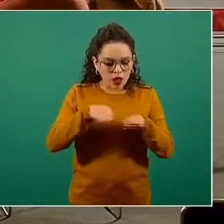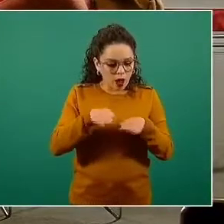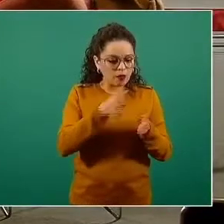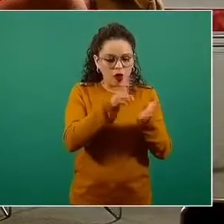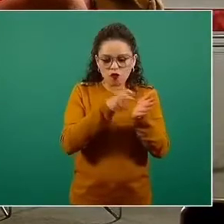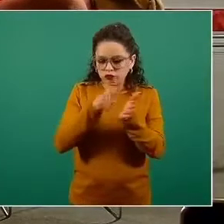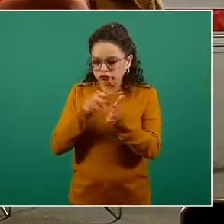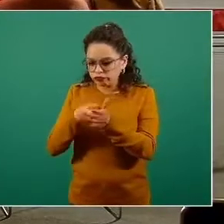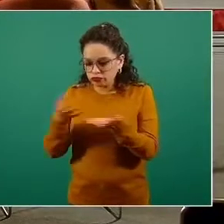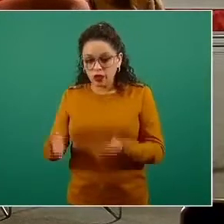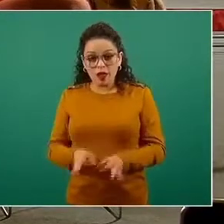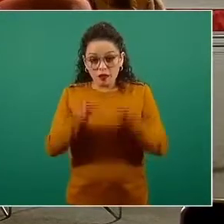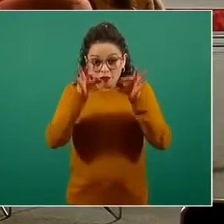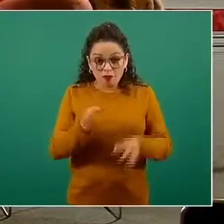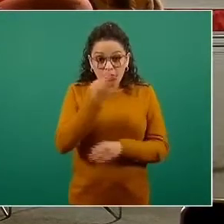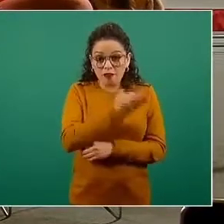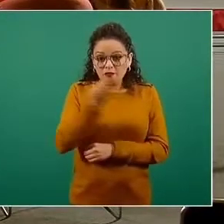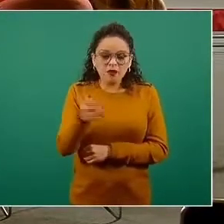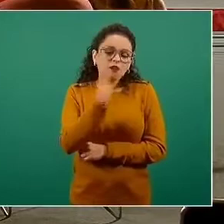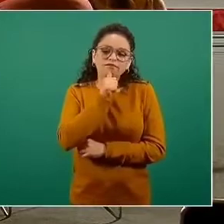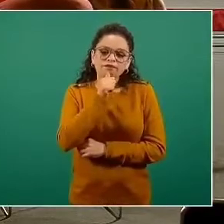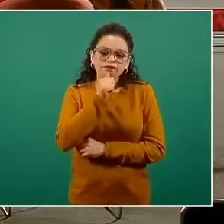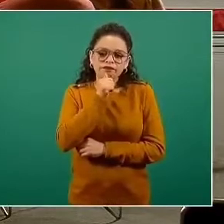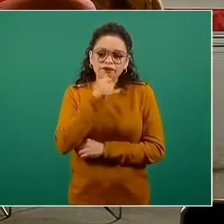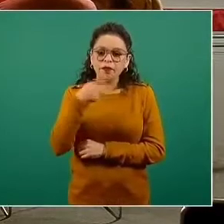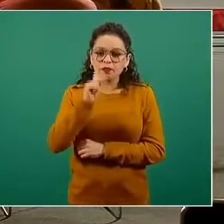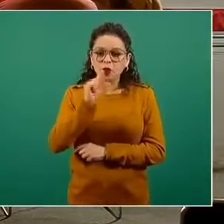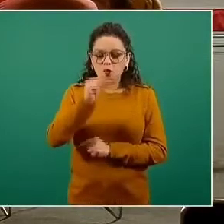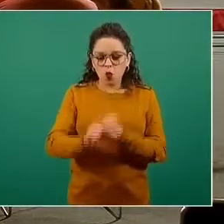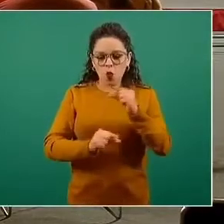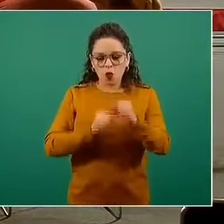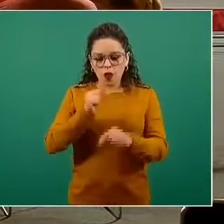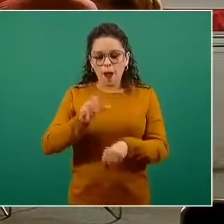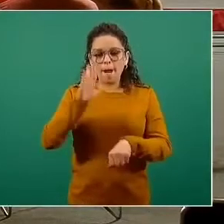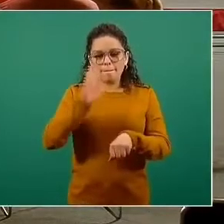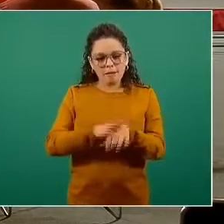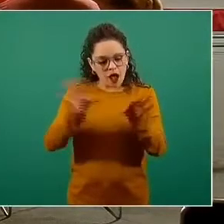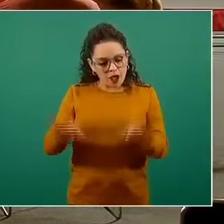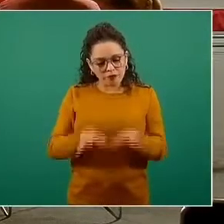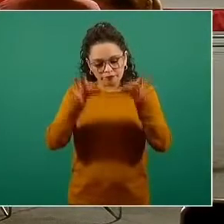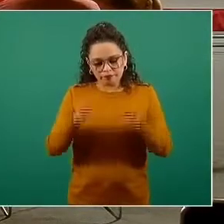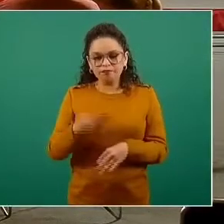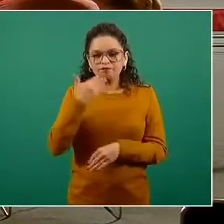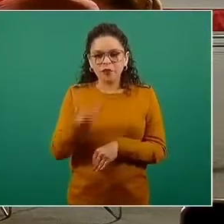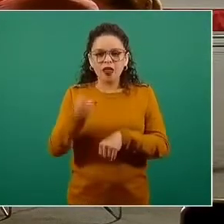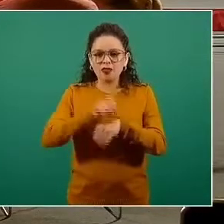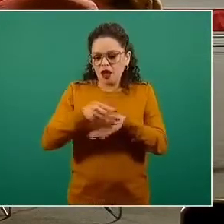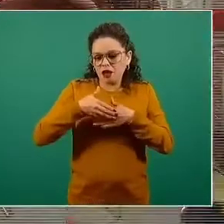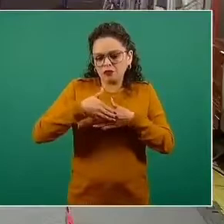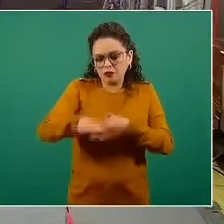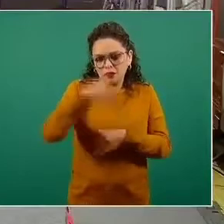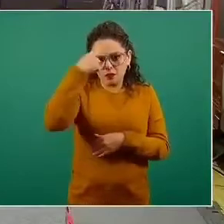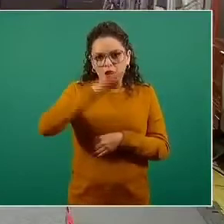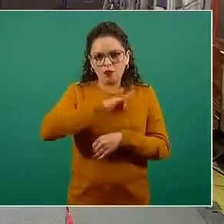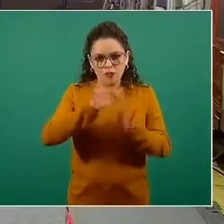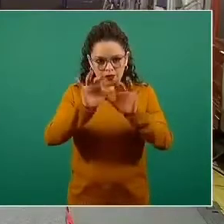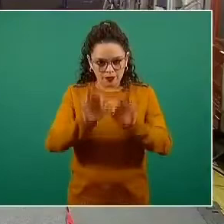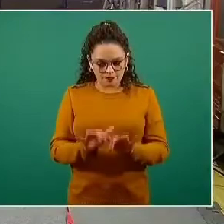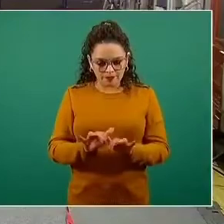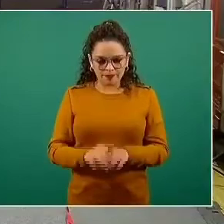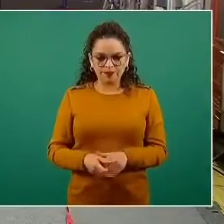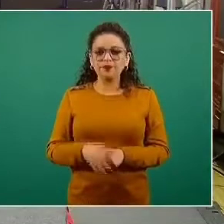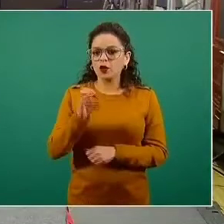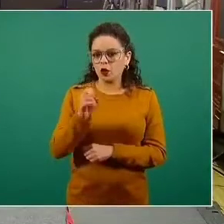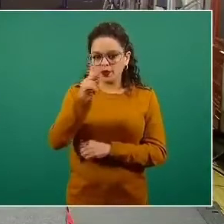probable es que no haya una fecha específica, sino que cada vez sea más eficiente en los muy próximos días. Ok, y sobre la vacuna Sputnik, saber